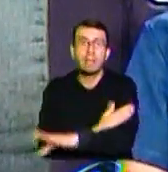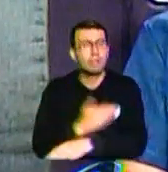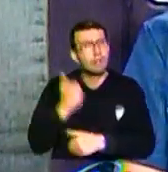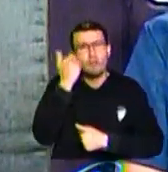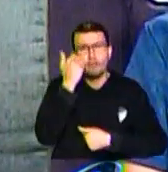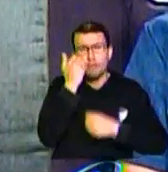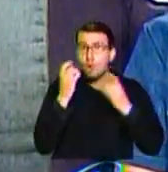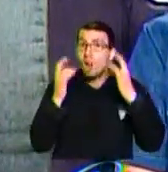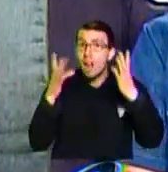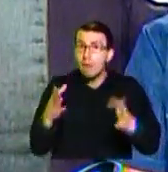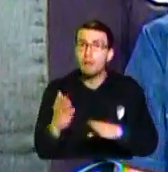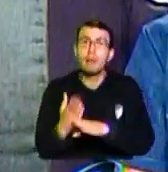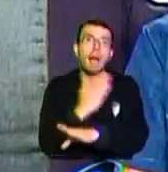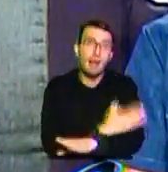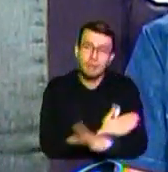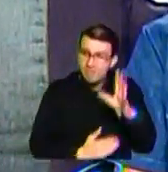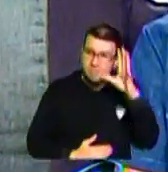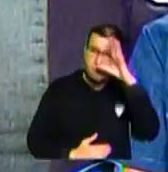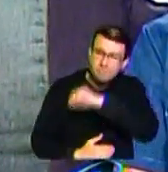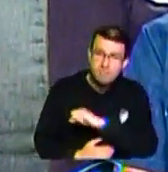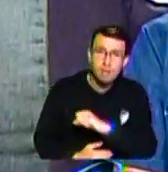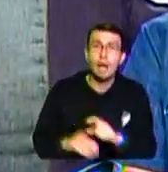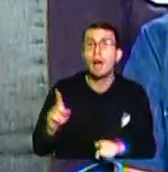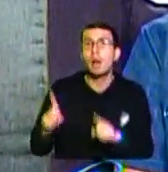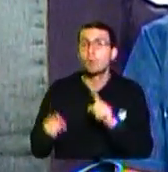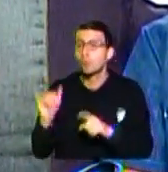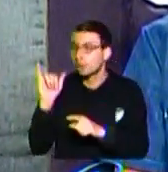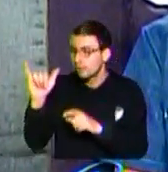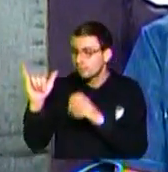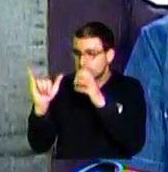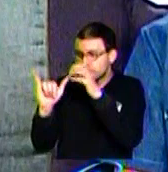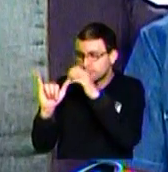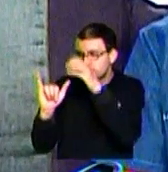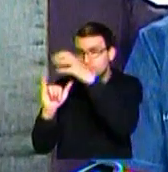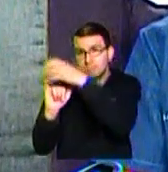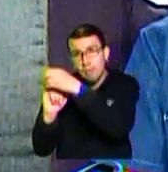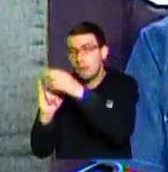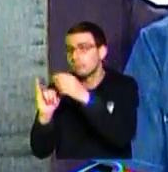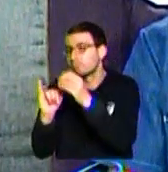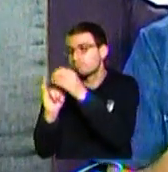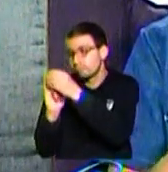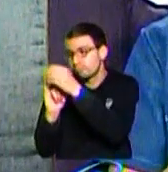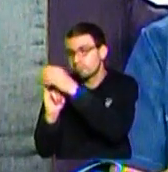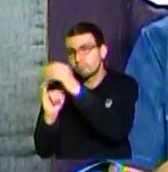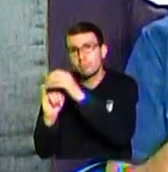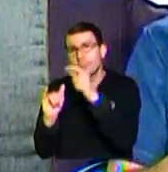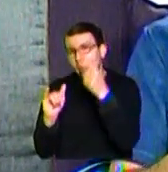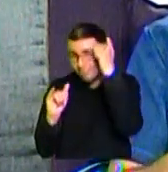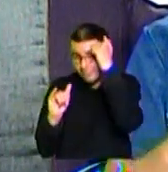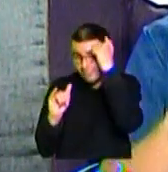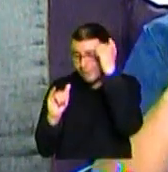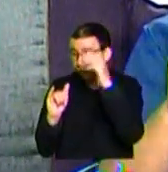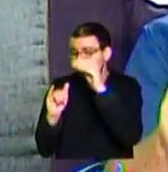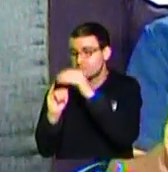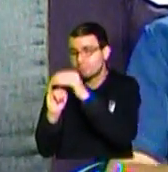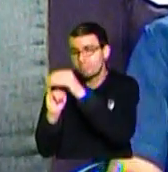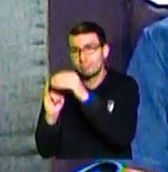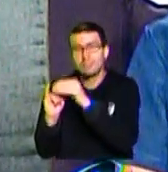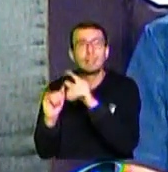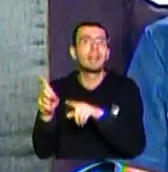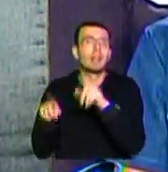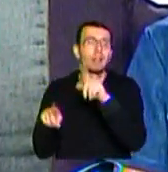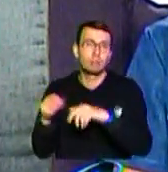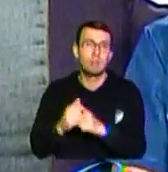cáncer. Hemos detectado muchos quistes de ovario. Bueno, hemos hecho infinidad de tratamientos, pero la parte más importante ha sido la parte